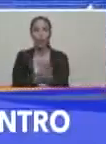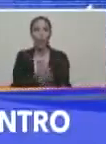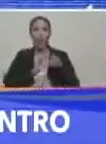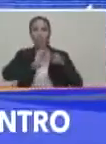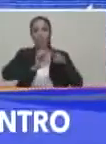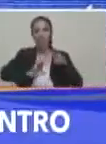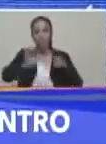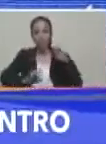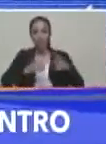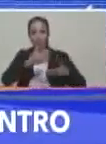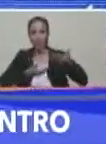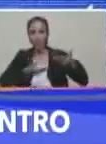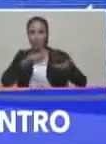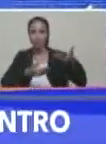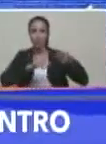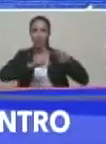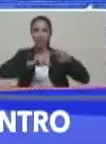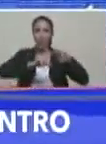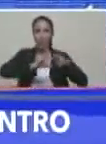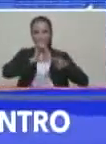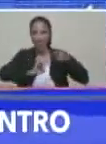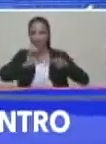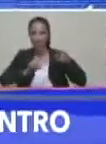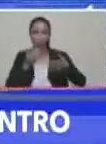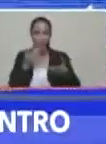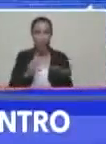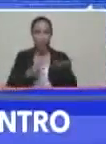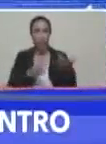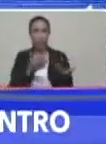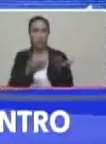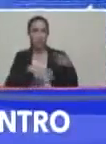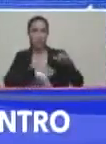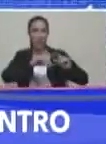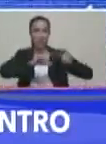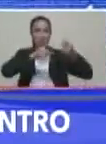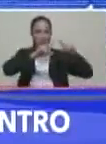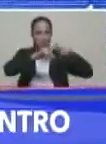estadísticas reales, compañero Rogelio. Llevar las estadísticas